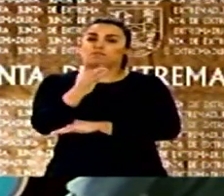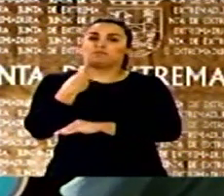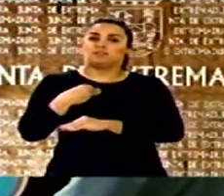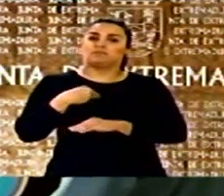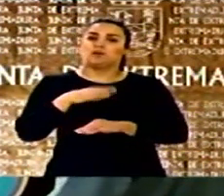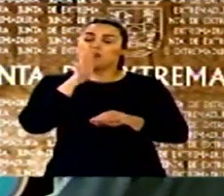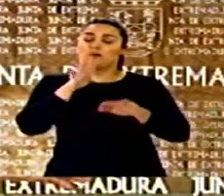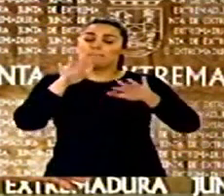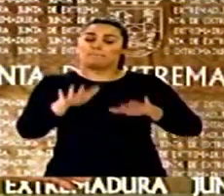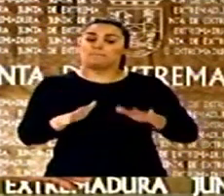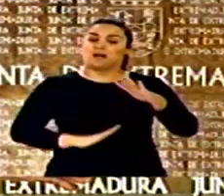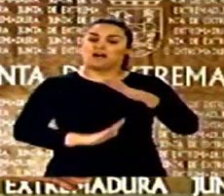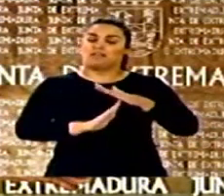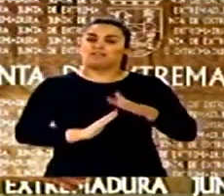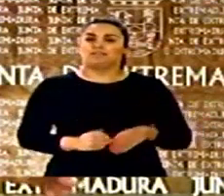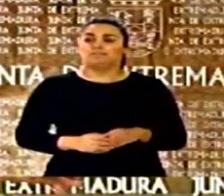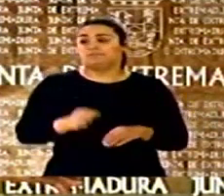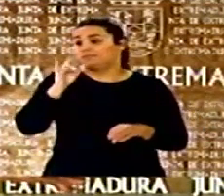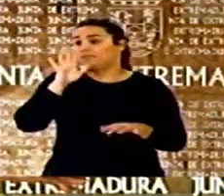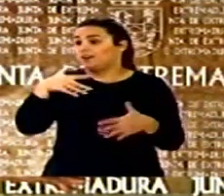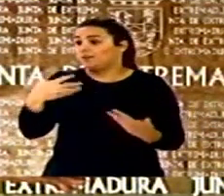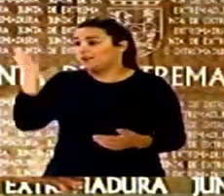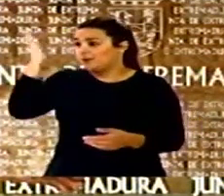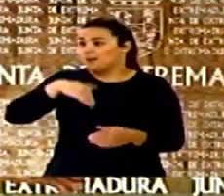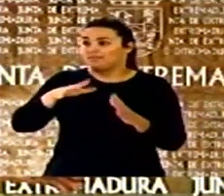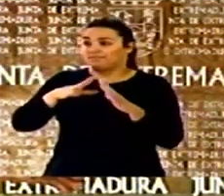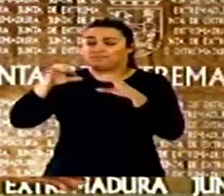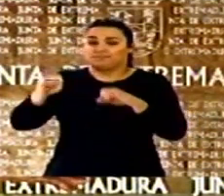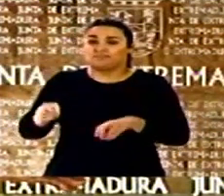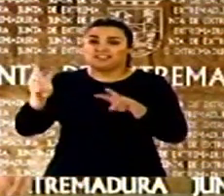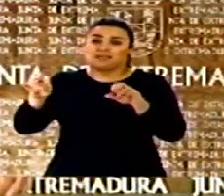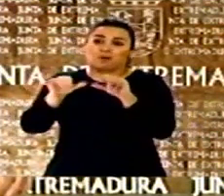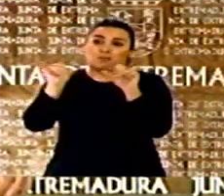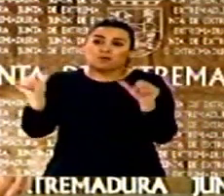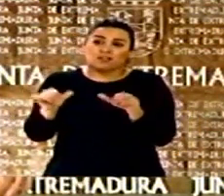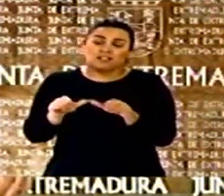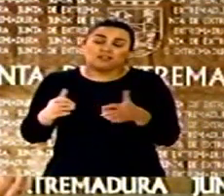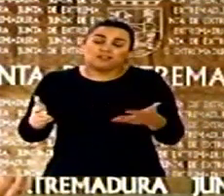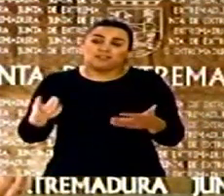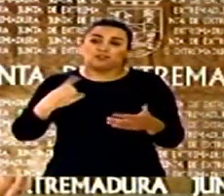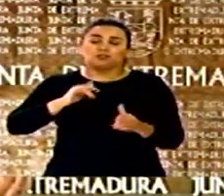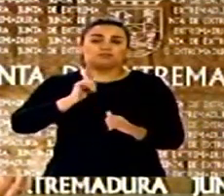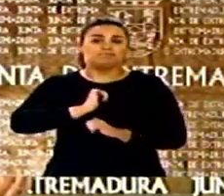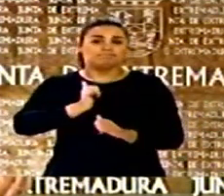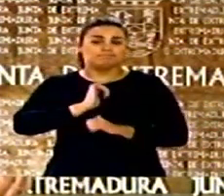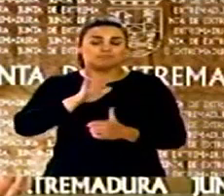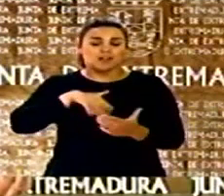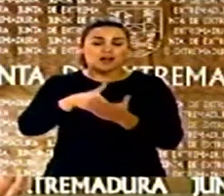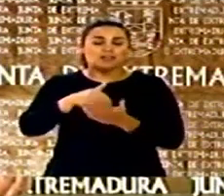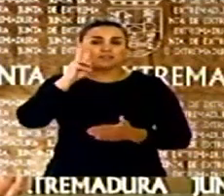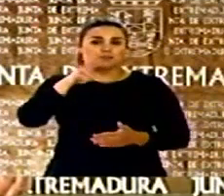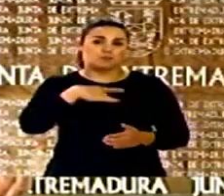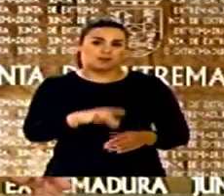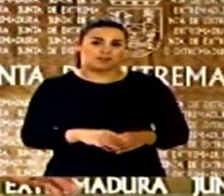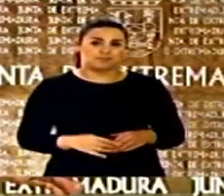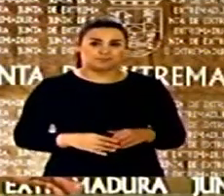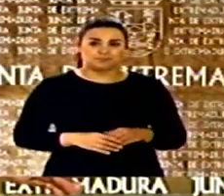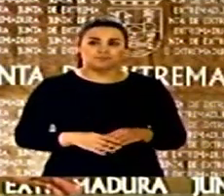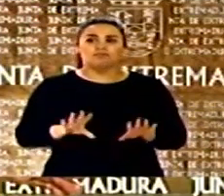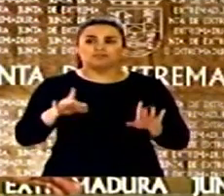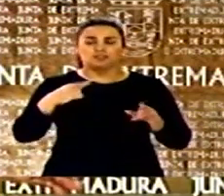Hola, buenos días. Precisamente el Gobierno Central anunció esta semana que el Gobierno Central anunció esta semana que se aplaza el